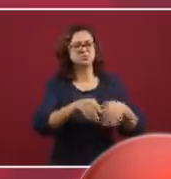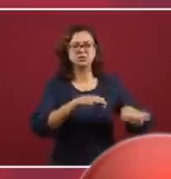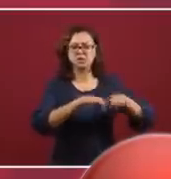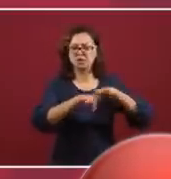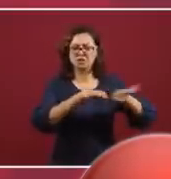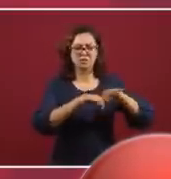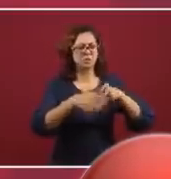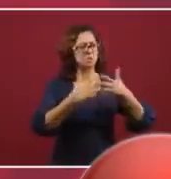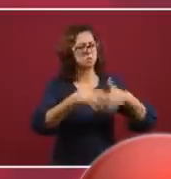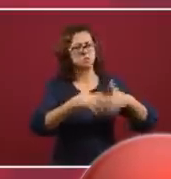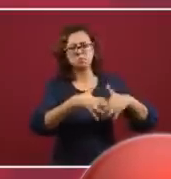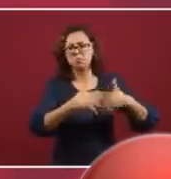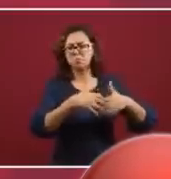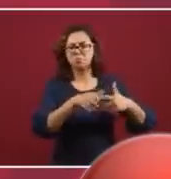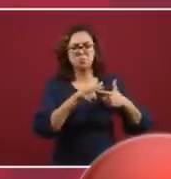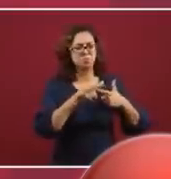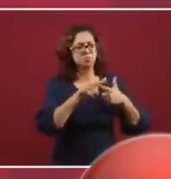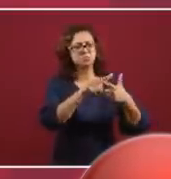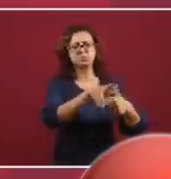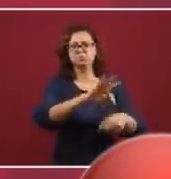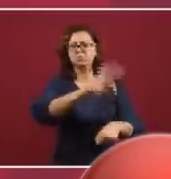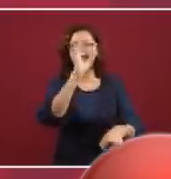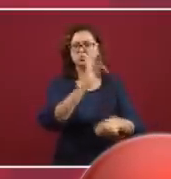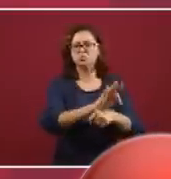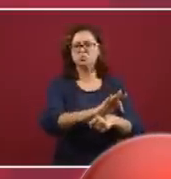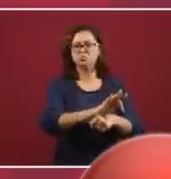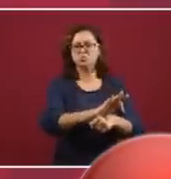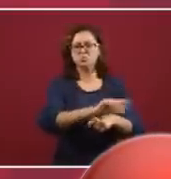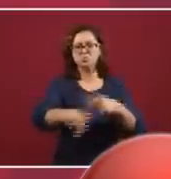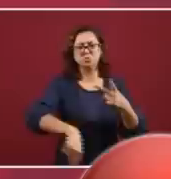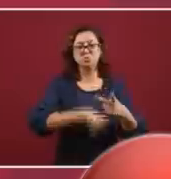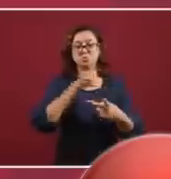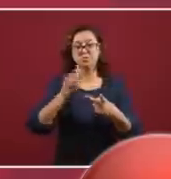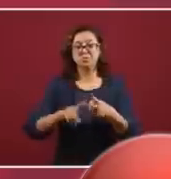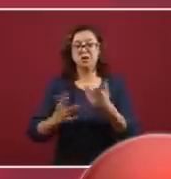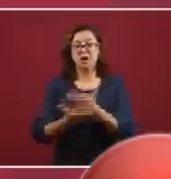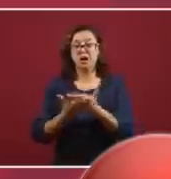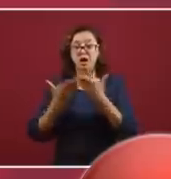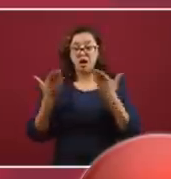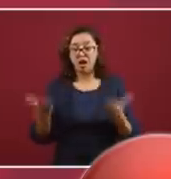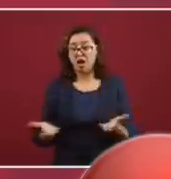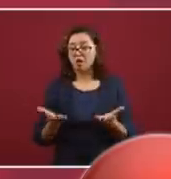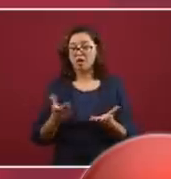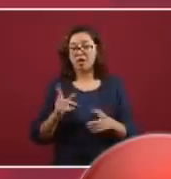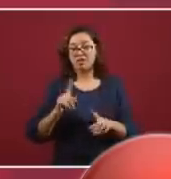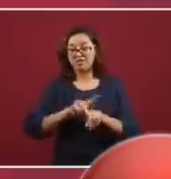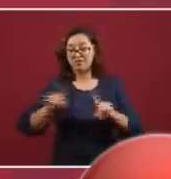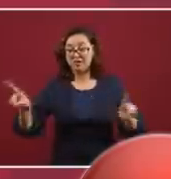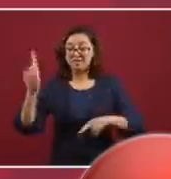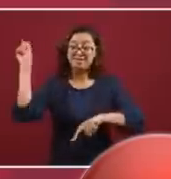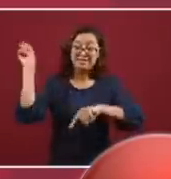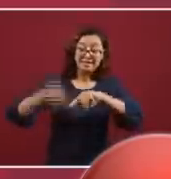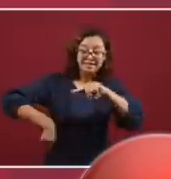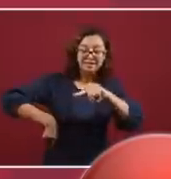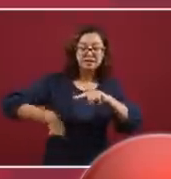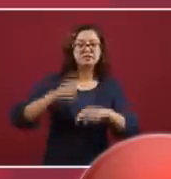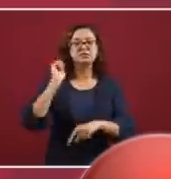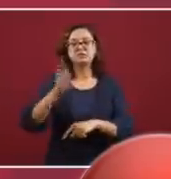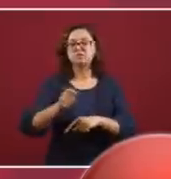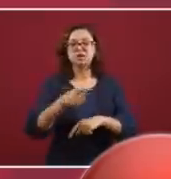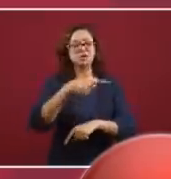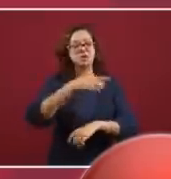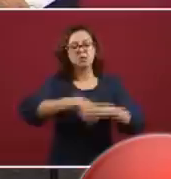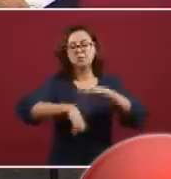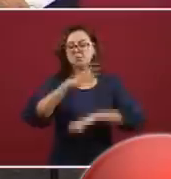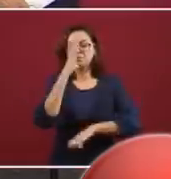condonado. En este caso, la empresa ya fiscalmente ya desaparece, murió, porque no le